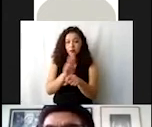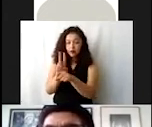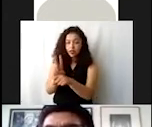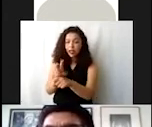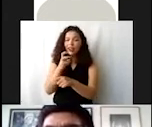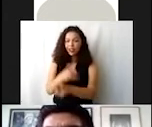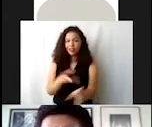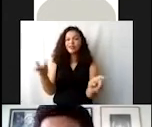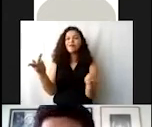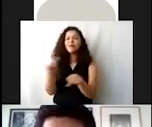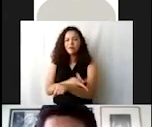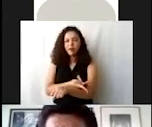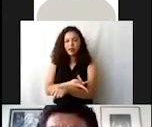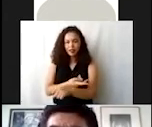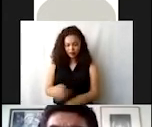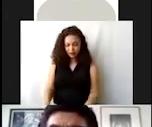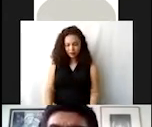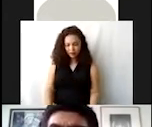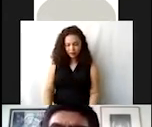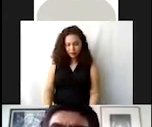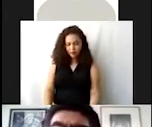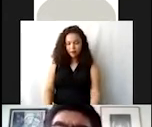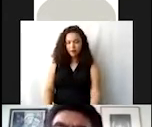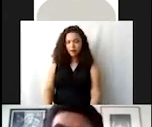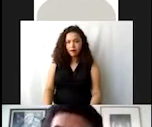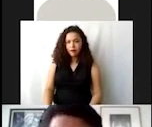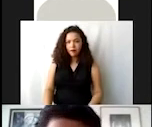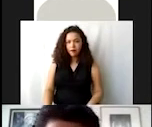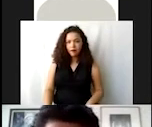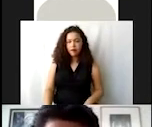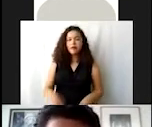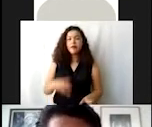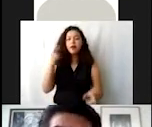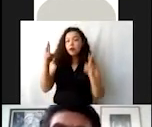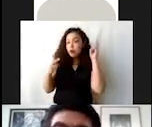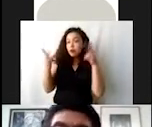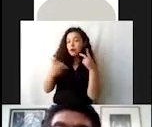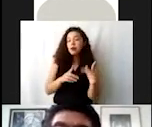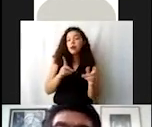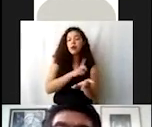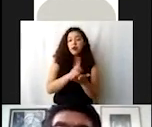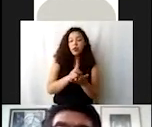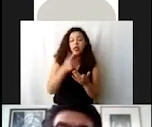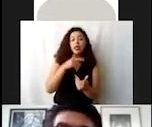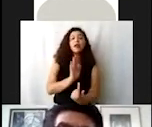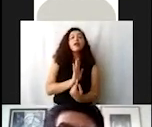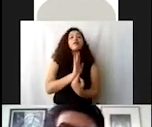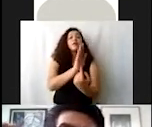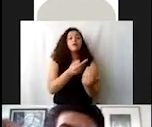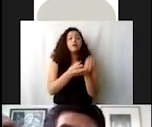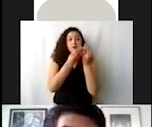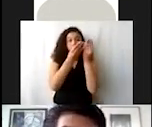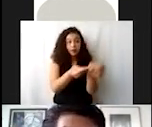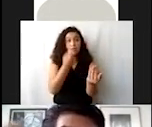situación. Tengo una visita domiciliaria, presento mi cambio de domicilio, la